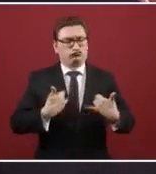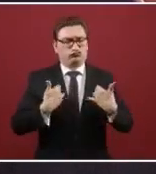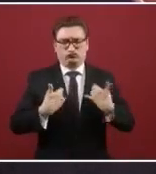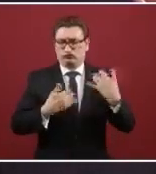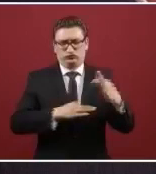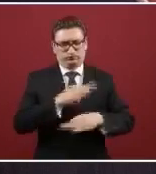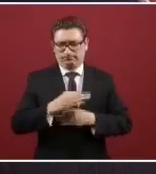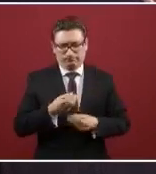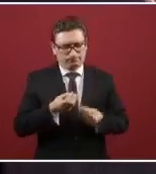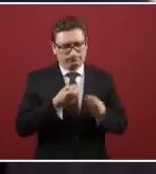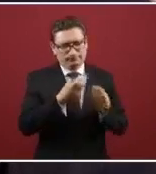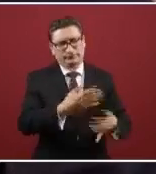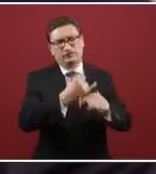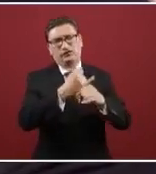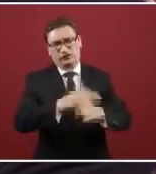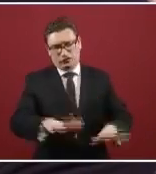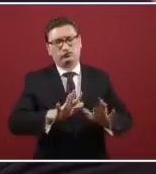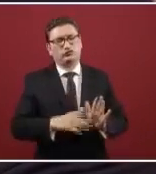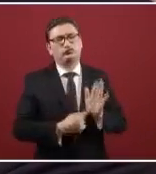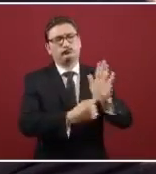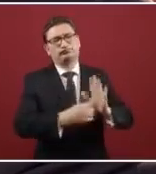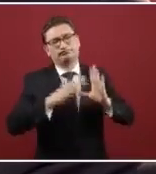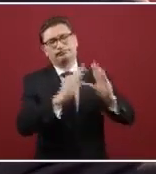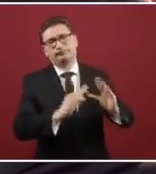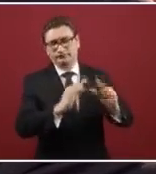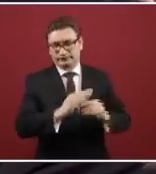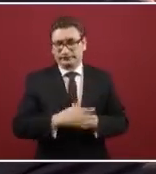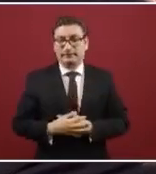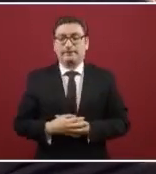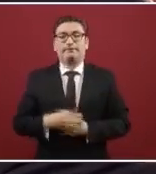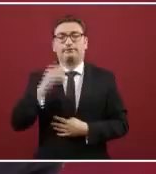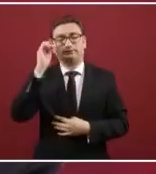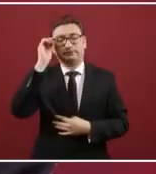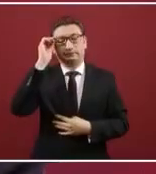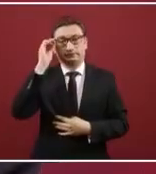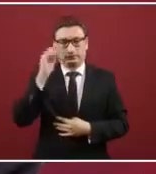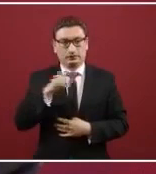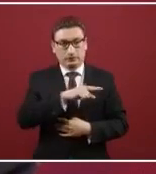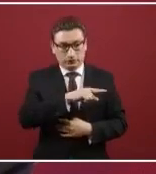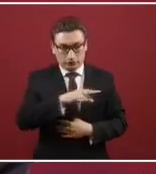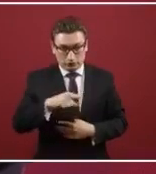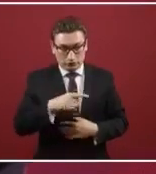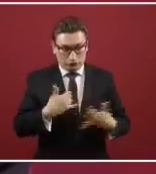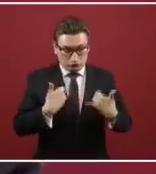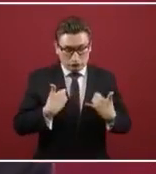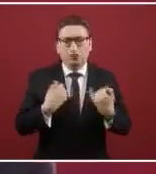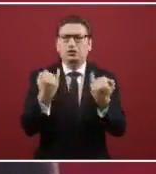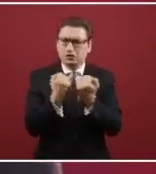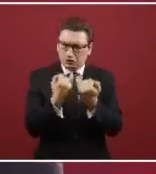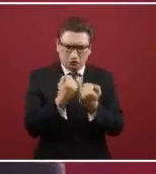adolescentes, y si es necesario, a los